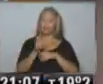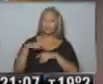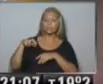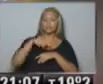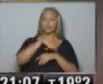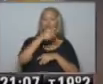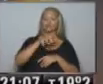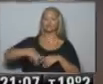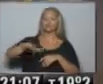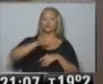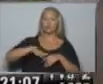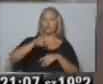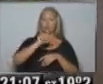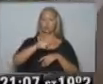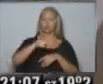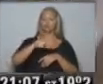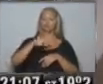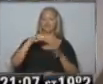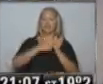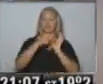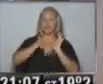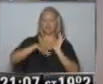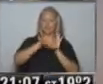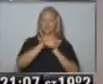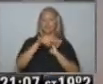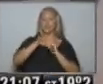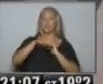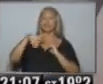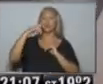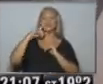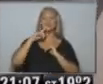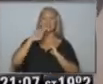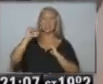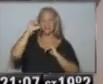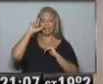también recorrió otra zona afectada, en este caso en la ciudad de Buenos Aires, en el barrio Mitre.